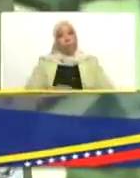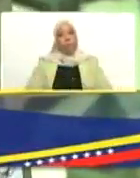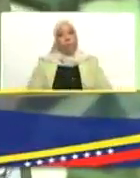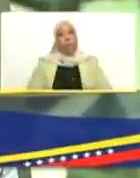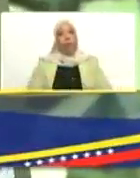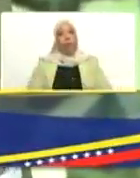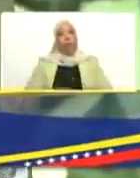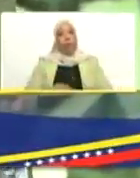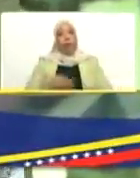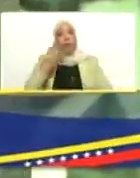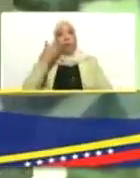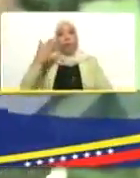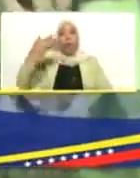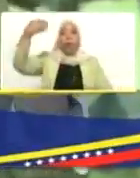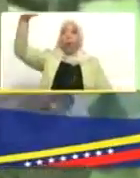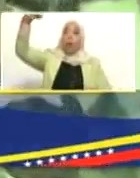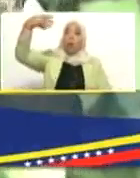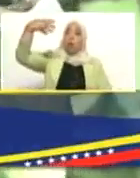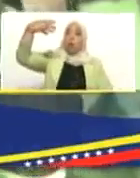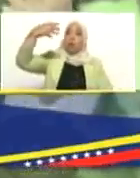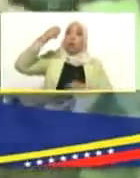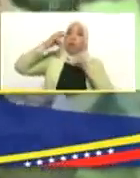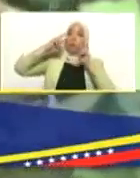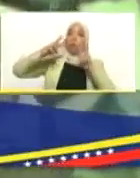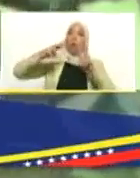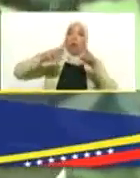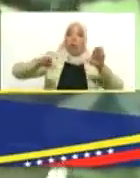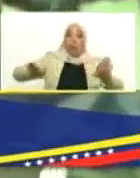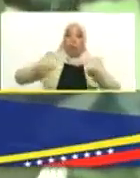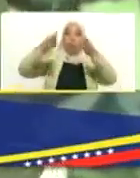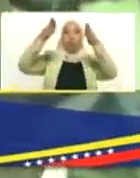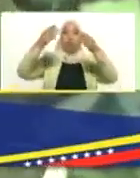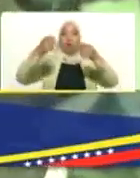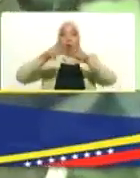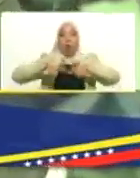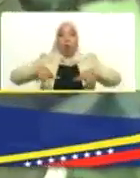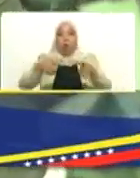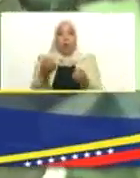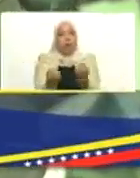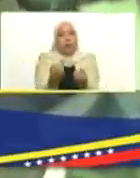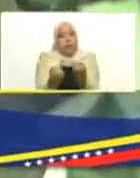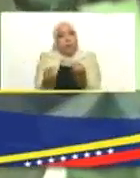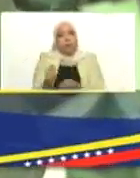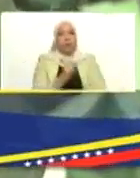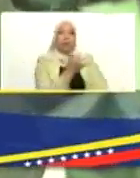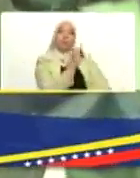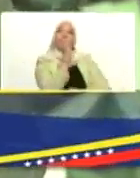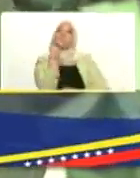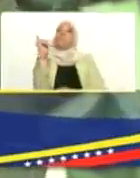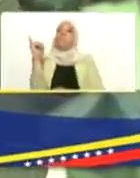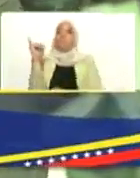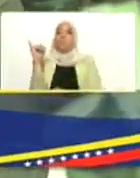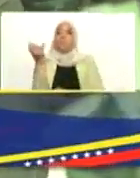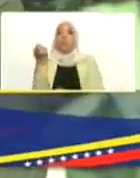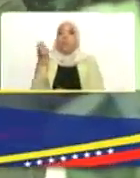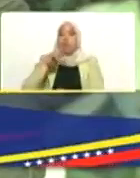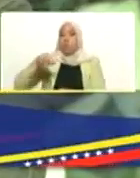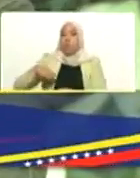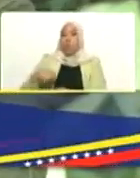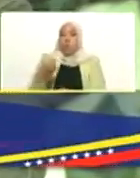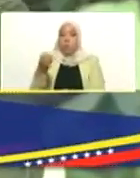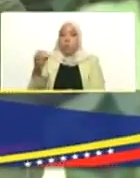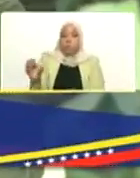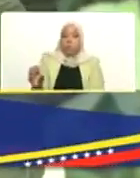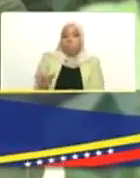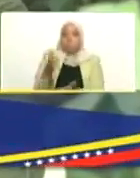la luz prevalece por todas partes, las edificaciones, los jardines. Así que a la fecha nosotros ya hemos recuperado todos